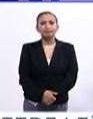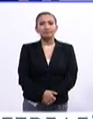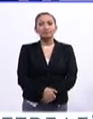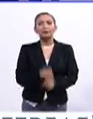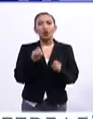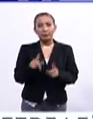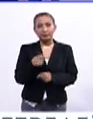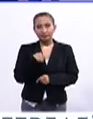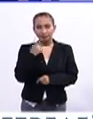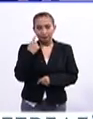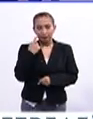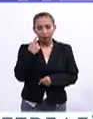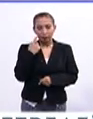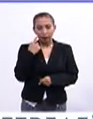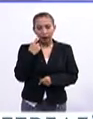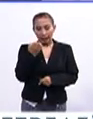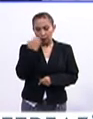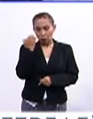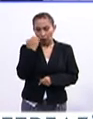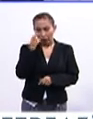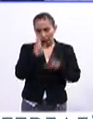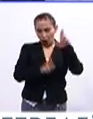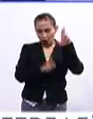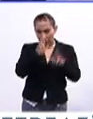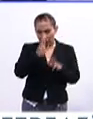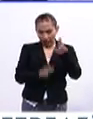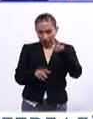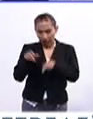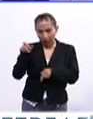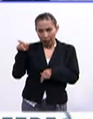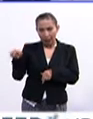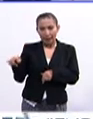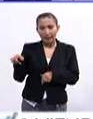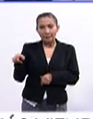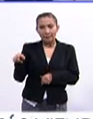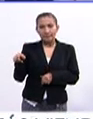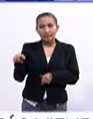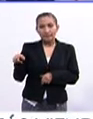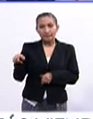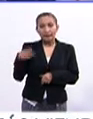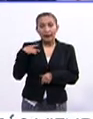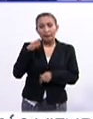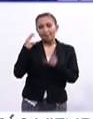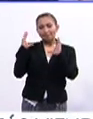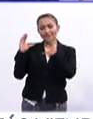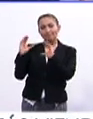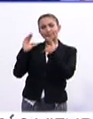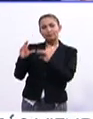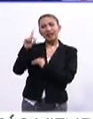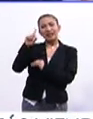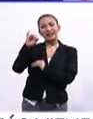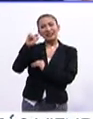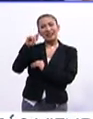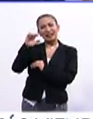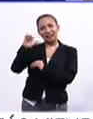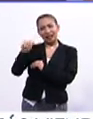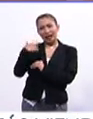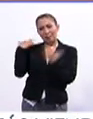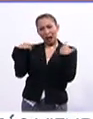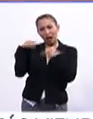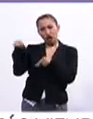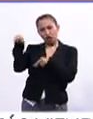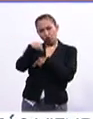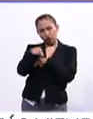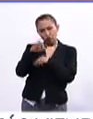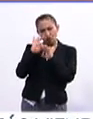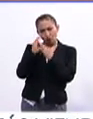Ok, en cuanto en la escuela normal, la pedagogía, la didáctica de los profesores al impartir